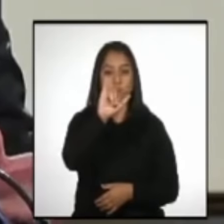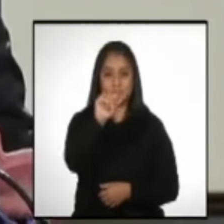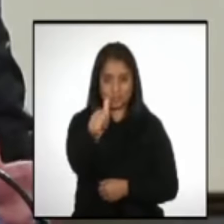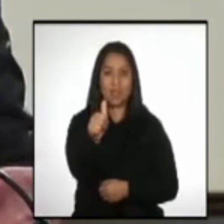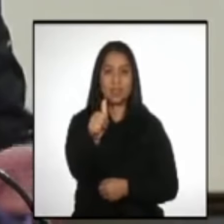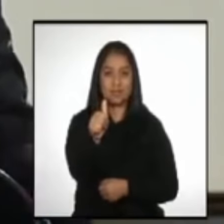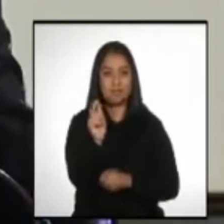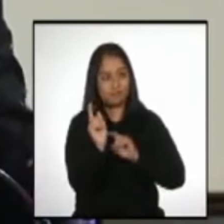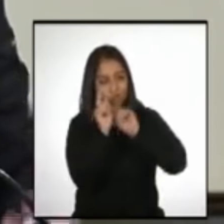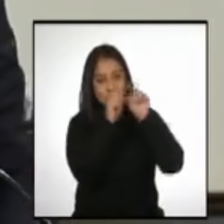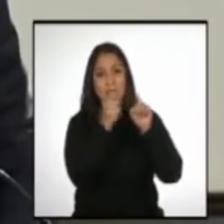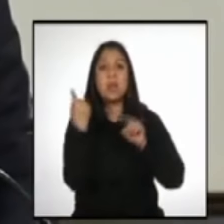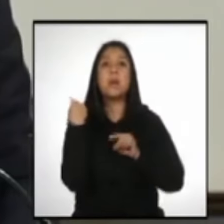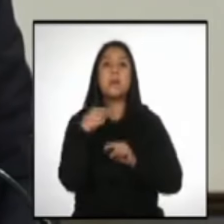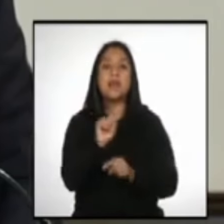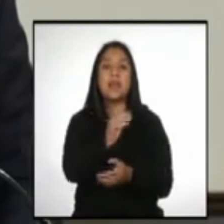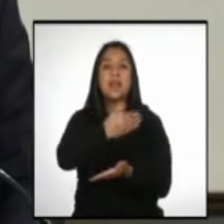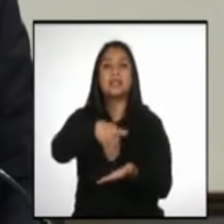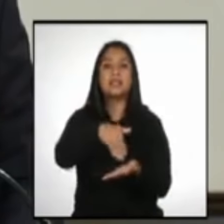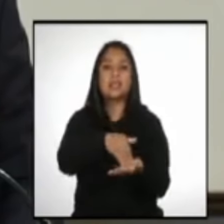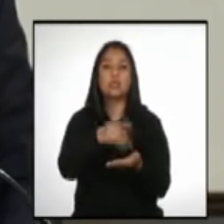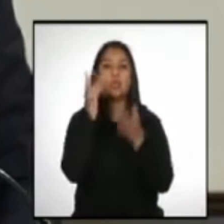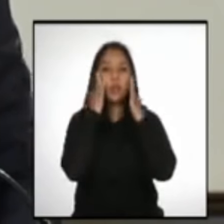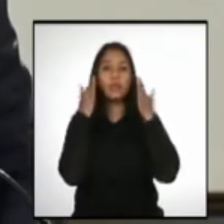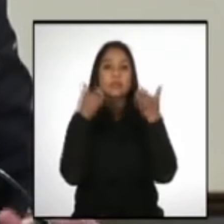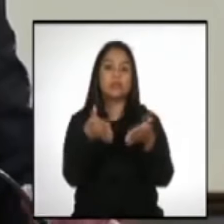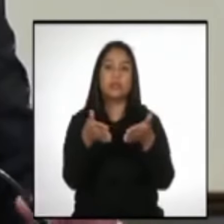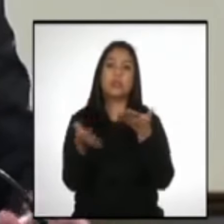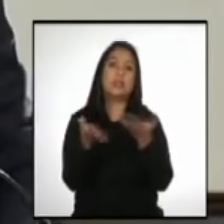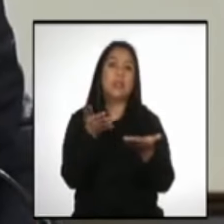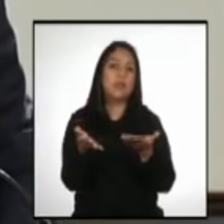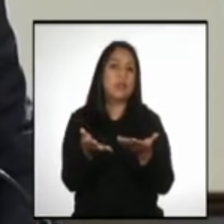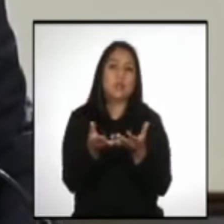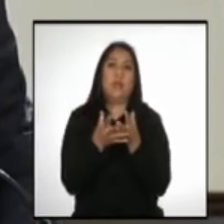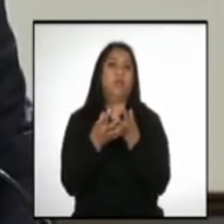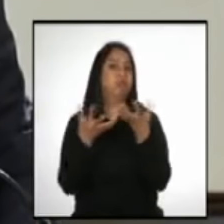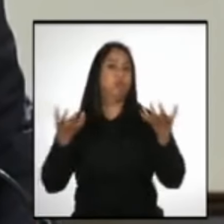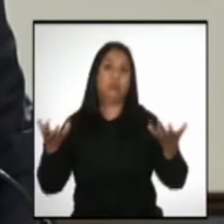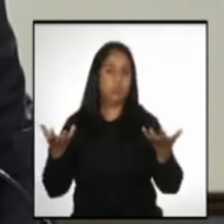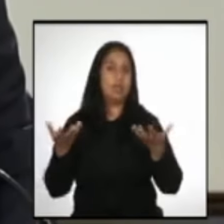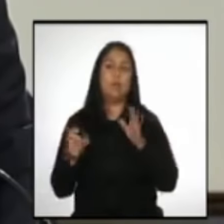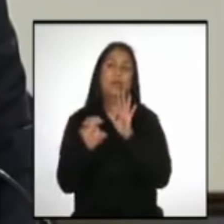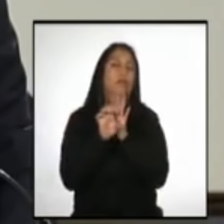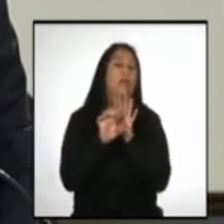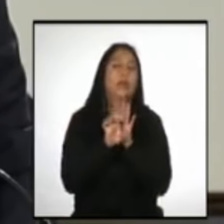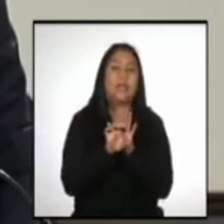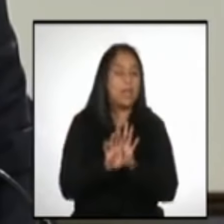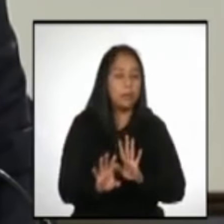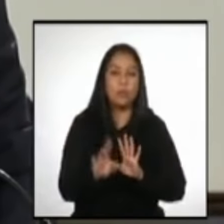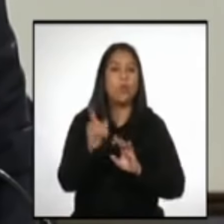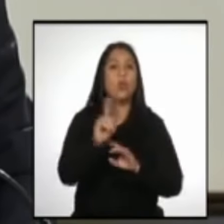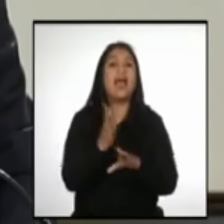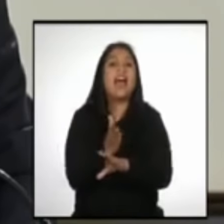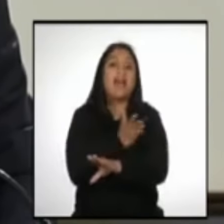atención para los casos de coronavirus, que acaso se nos fuera de la mano y estamos